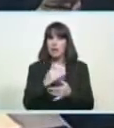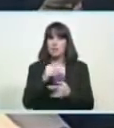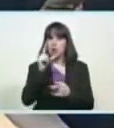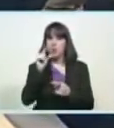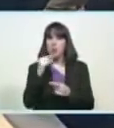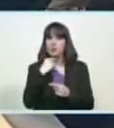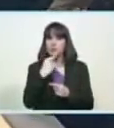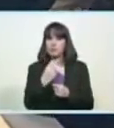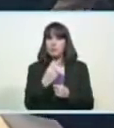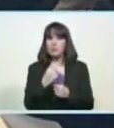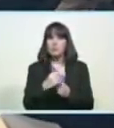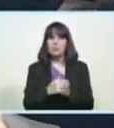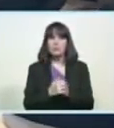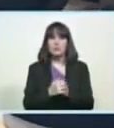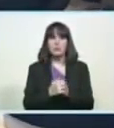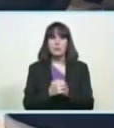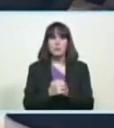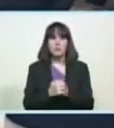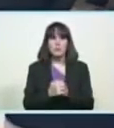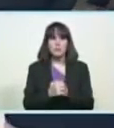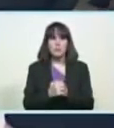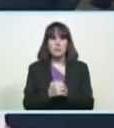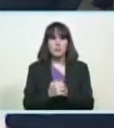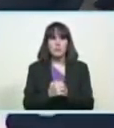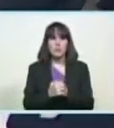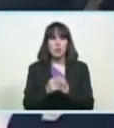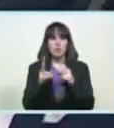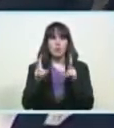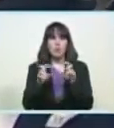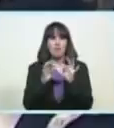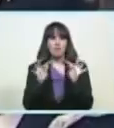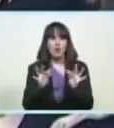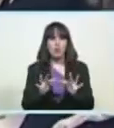aquí está la impresión de las nuevas monedas